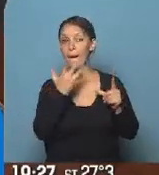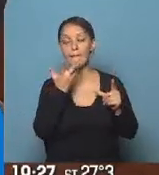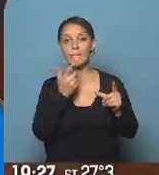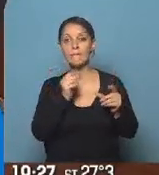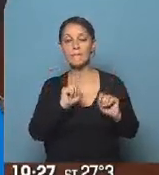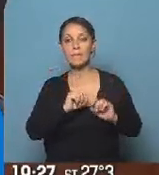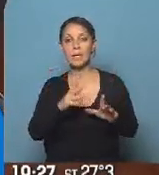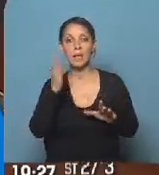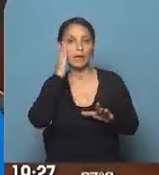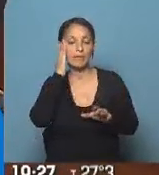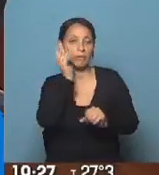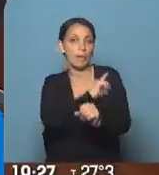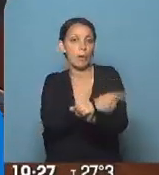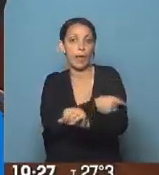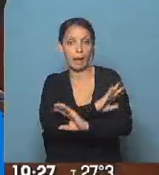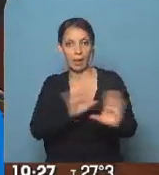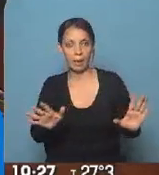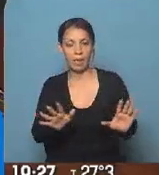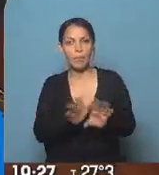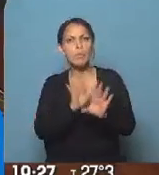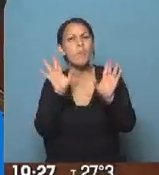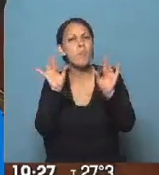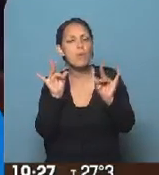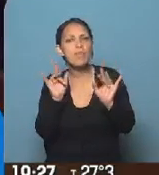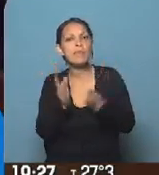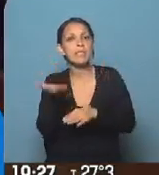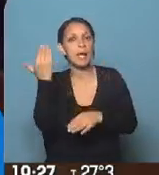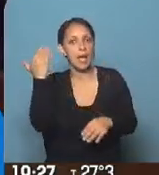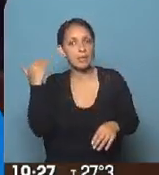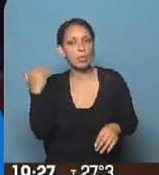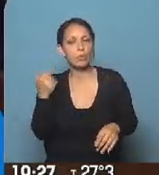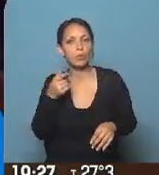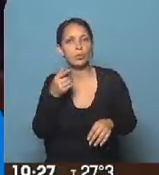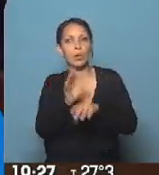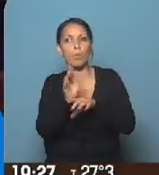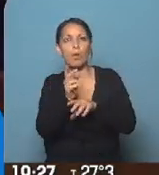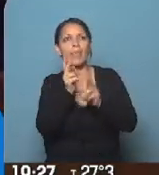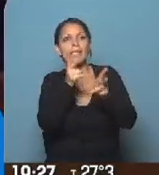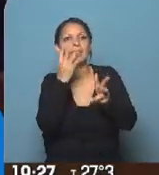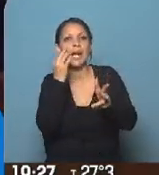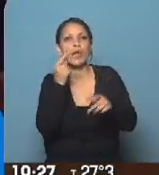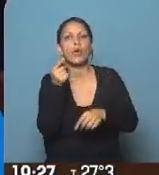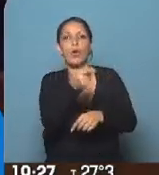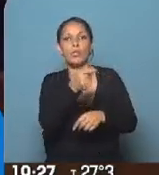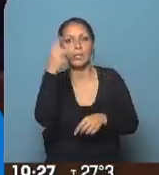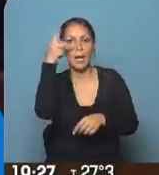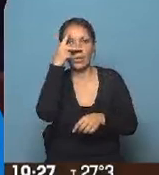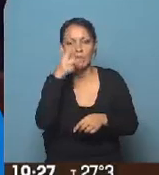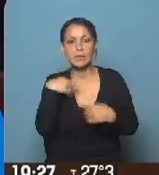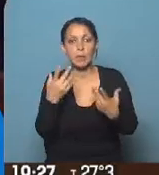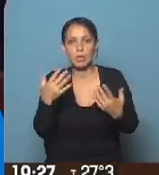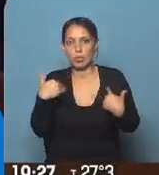ese momento era muy difícil hasta soplarle o estornudarle a los Kirchner. Por eso uno construyó una relación con los